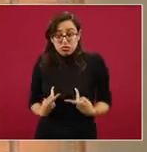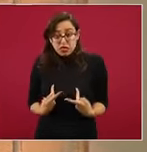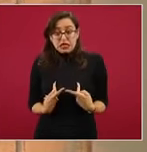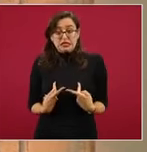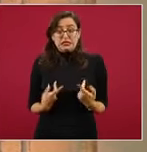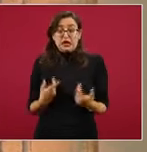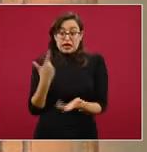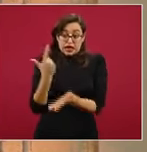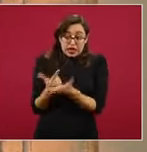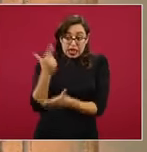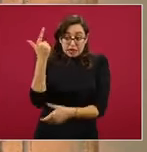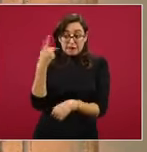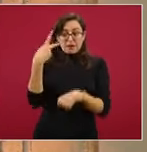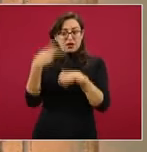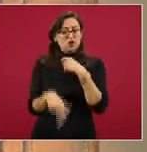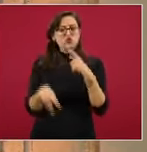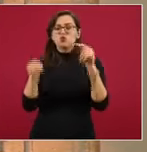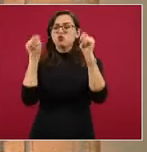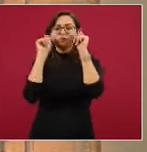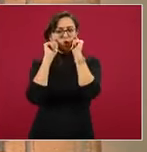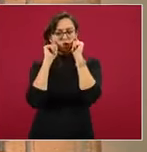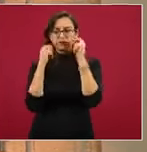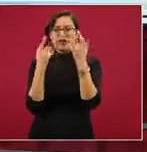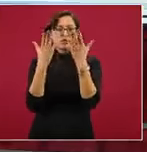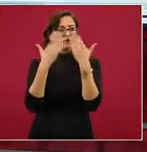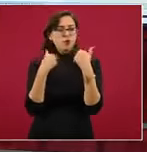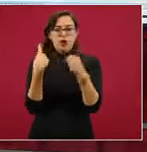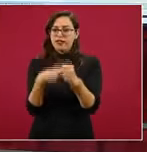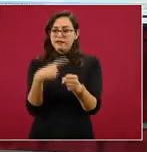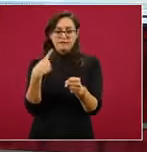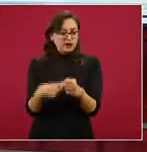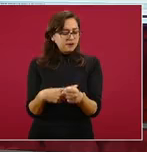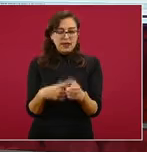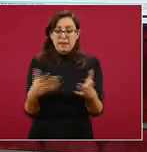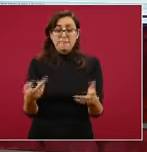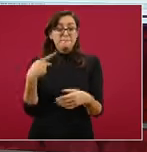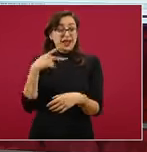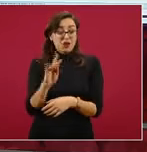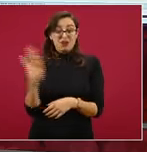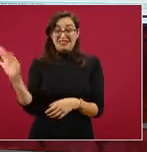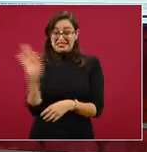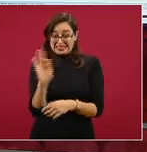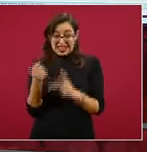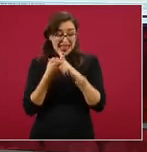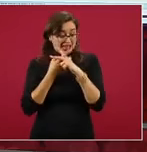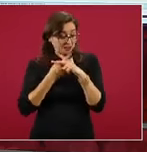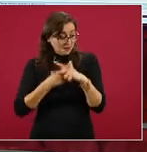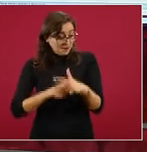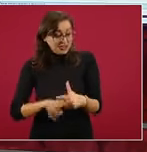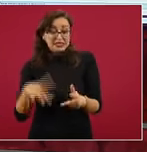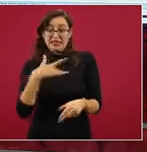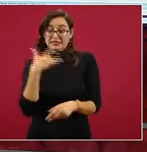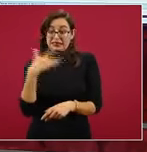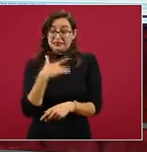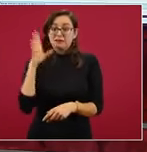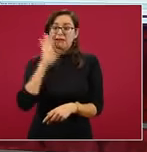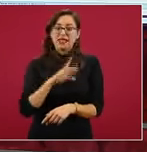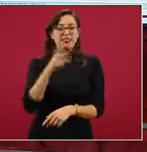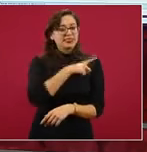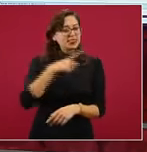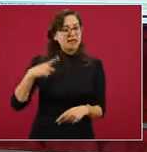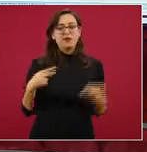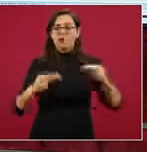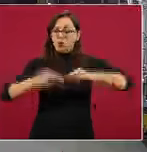ante cualquier cuadro tienen que acercarse al centro de salud. Y también recordarle al centro de salud